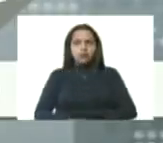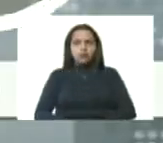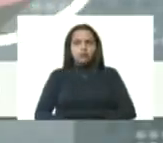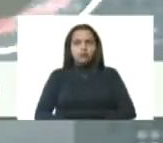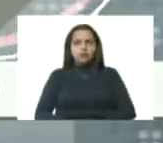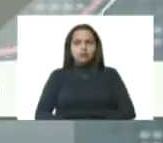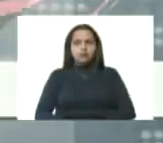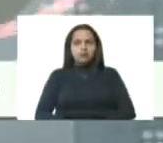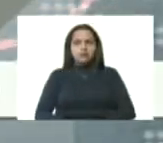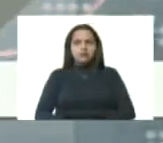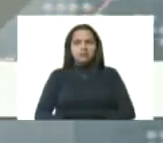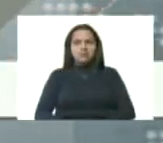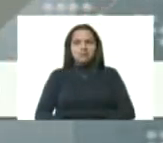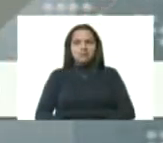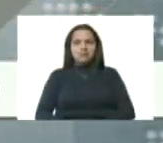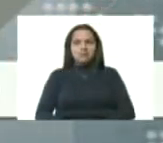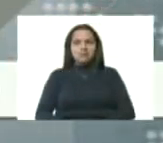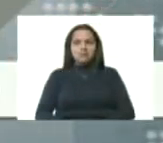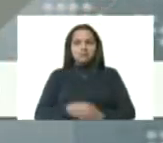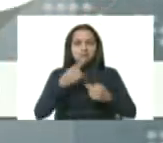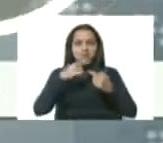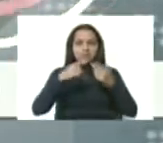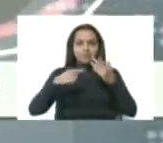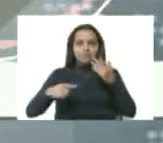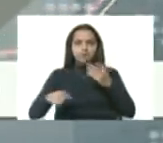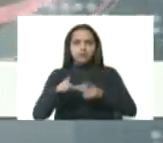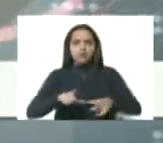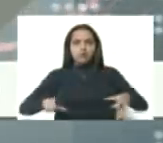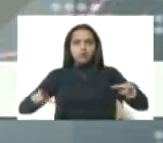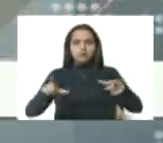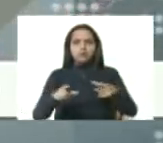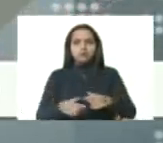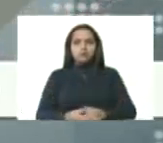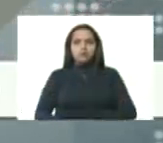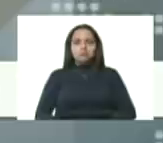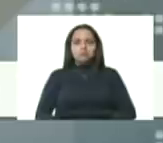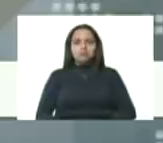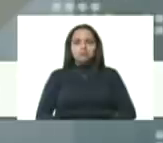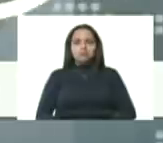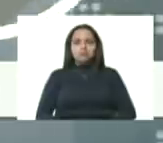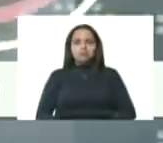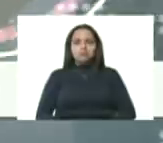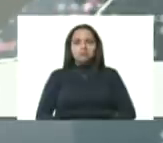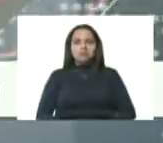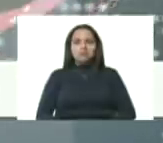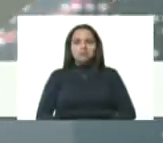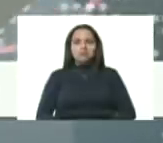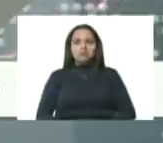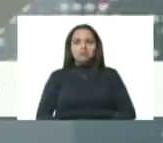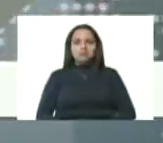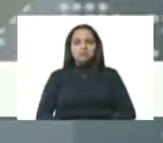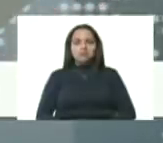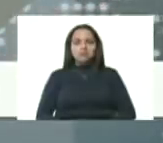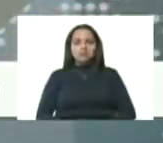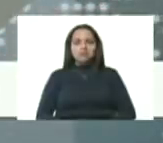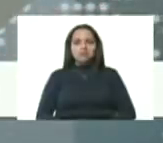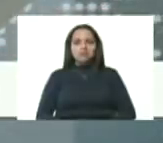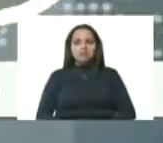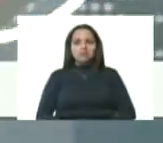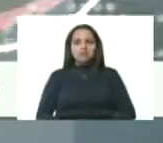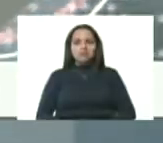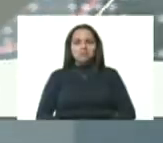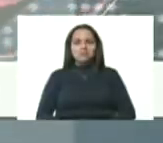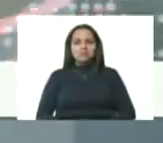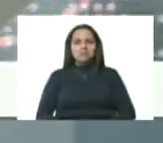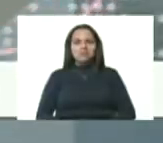7 de Tucaní, 1 de Lagunilla, 1 del foco del Vigía, 1 de Tobar y 1 de